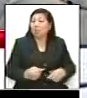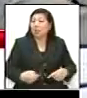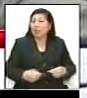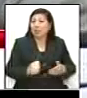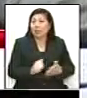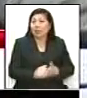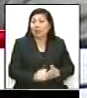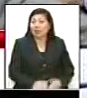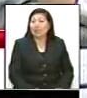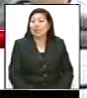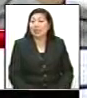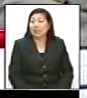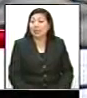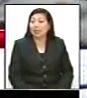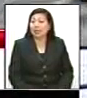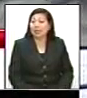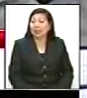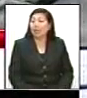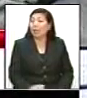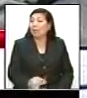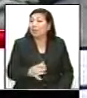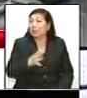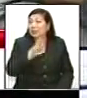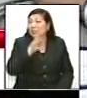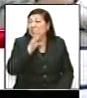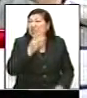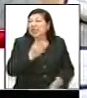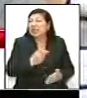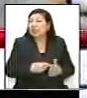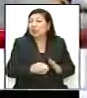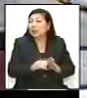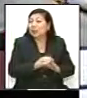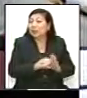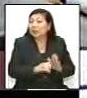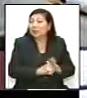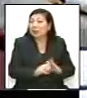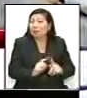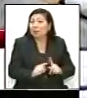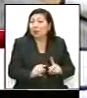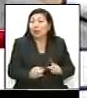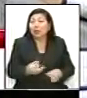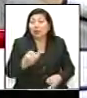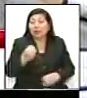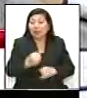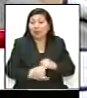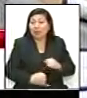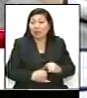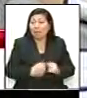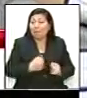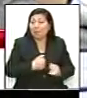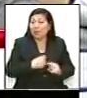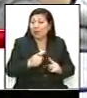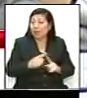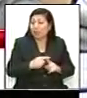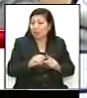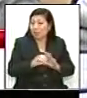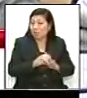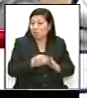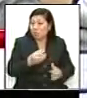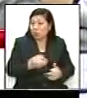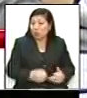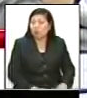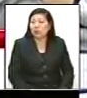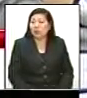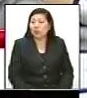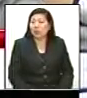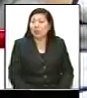en la doctrina, es que no sabemos todavía qué es la infracción constitucional, y la Corte Interamericana y el propio tribunal en muchas sentencias ha